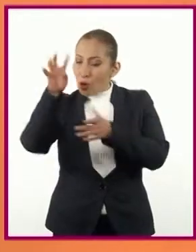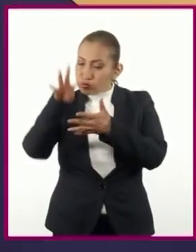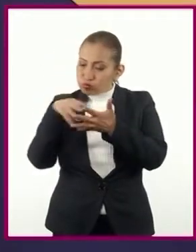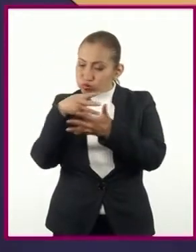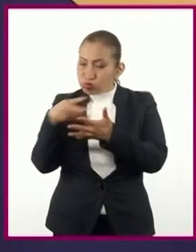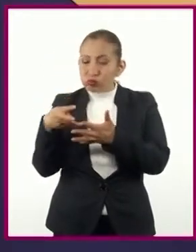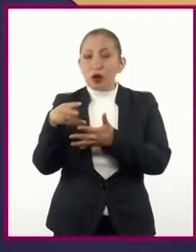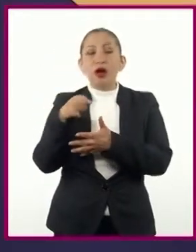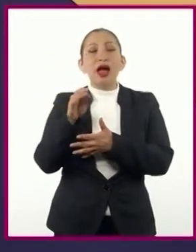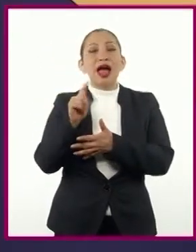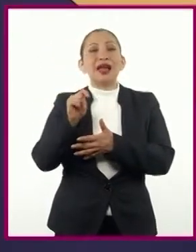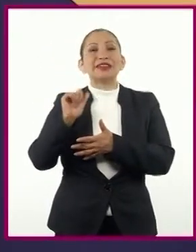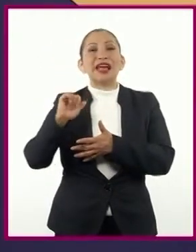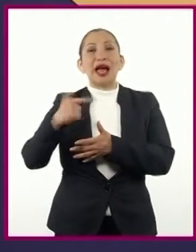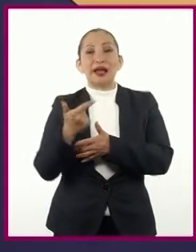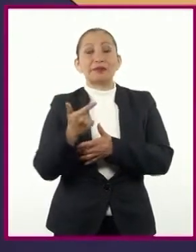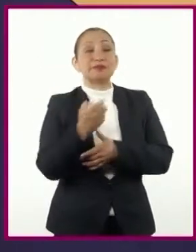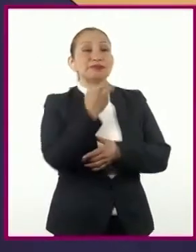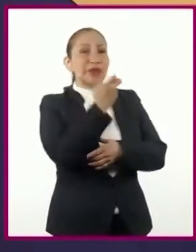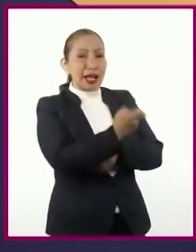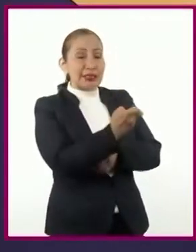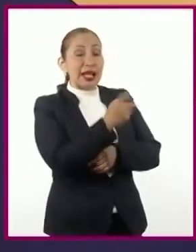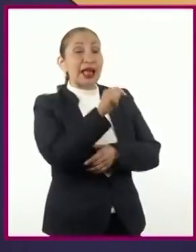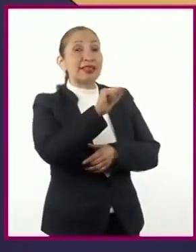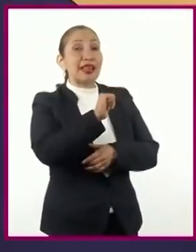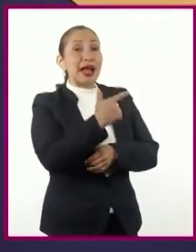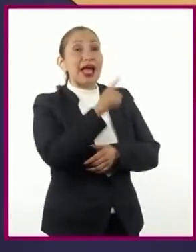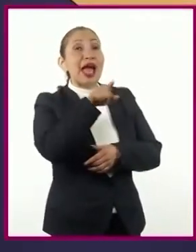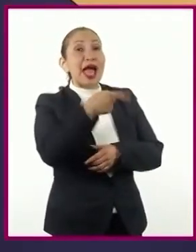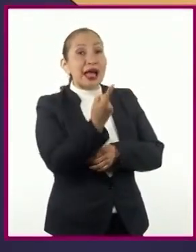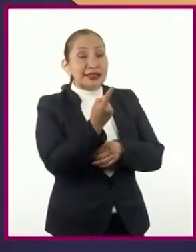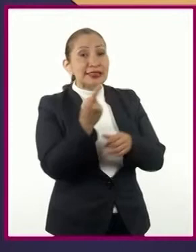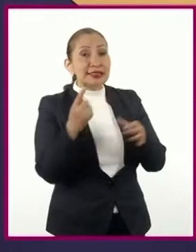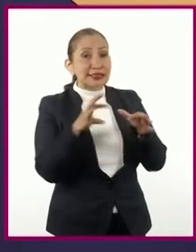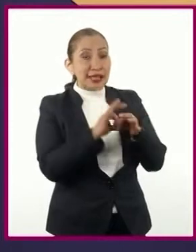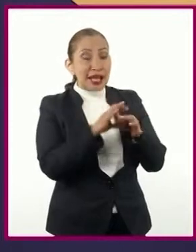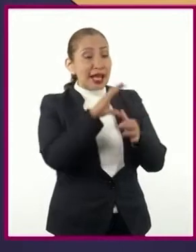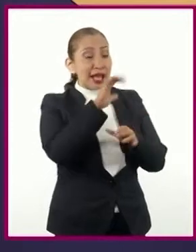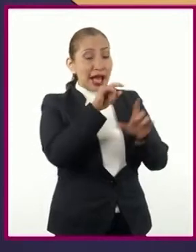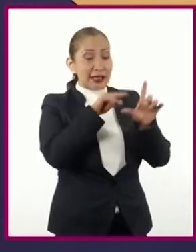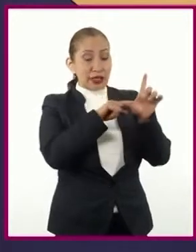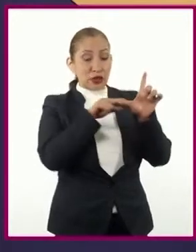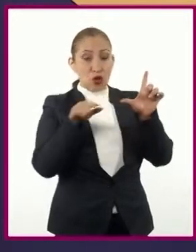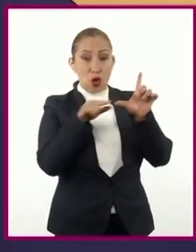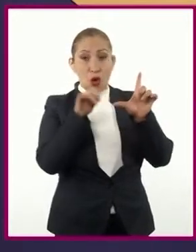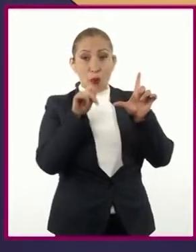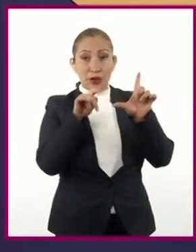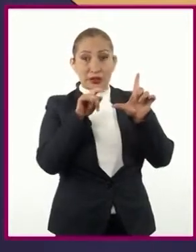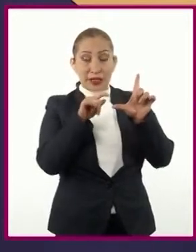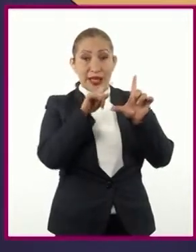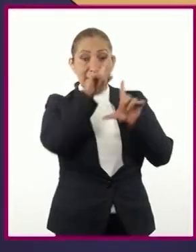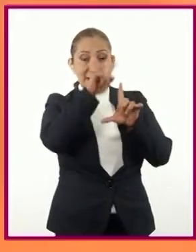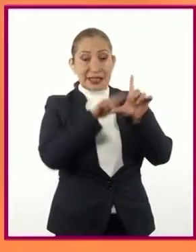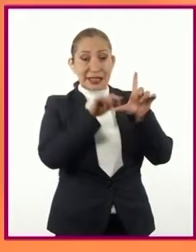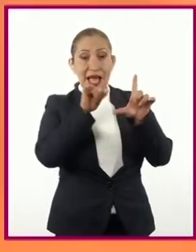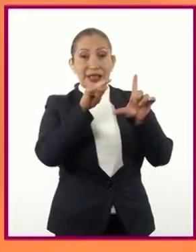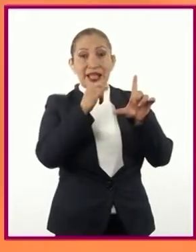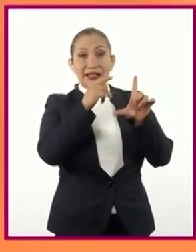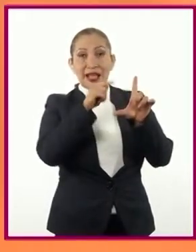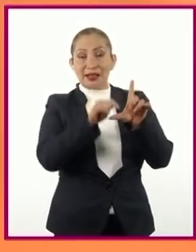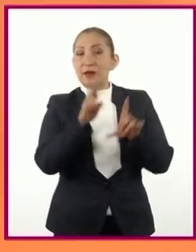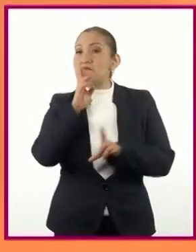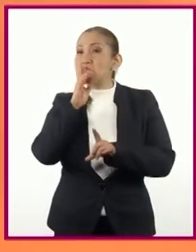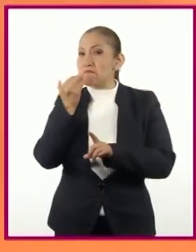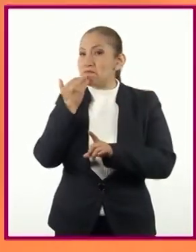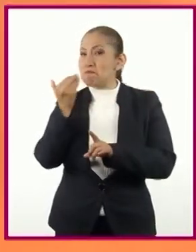tangente. La función tangente de un ángulo es la razón entre el cateto opuesto y el cateto adyacente.